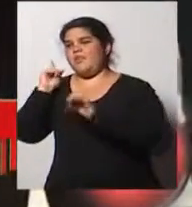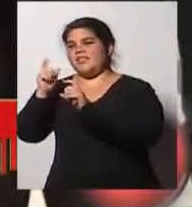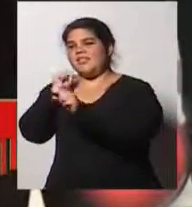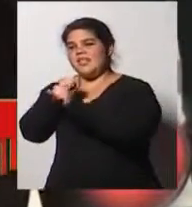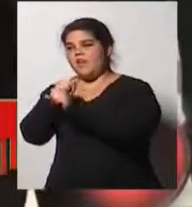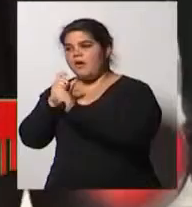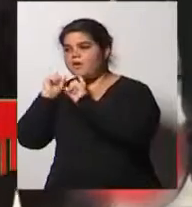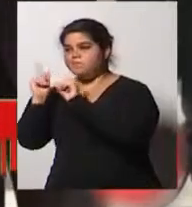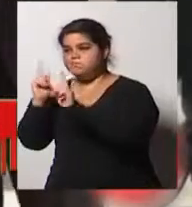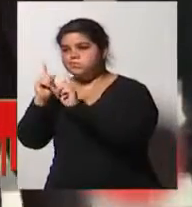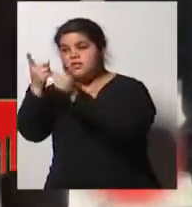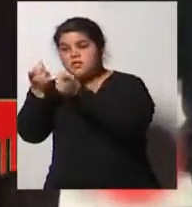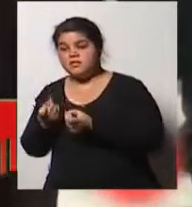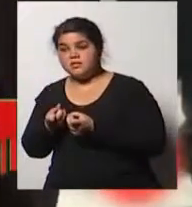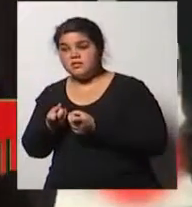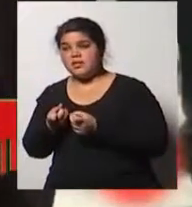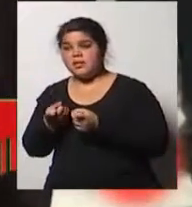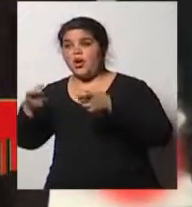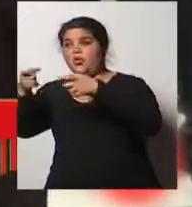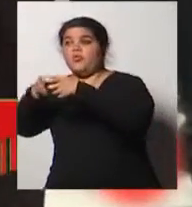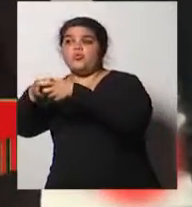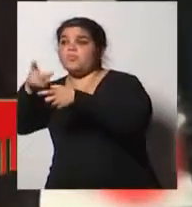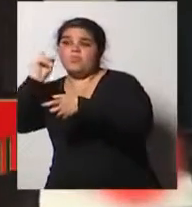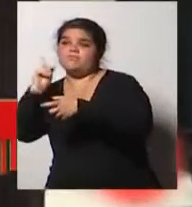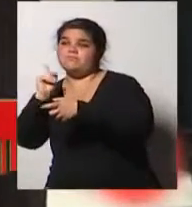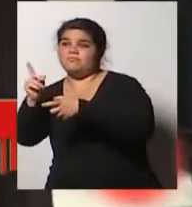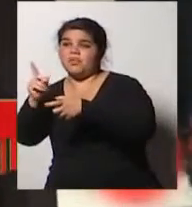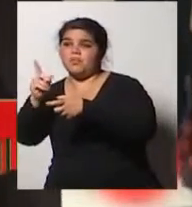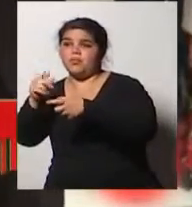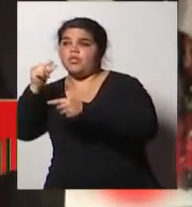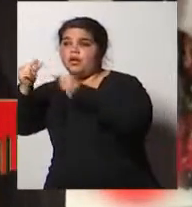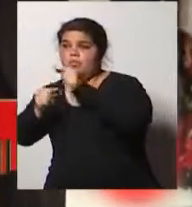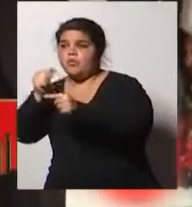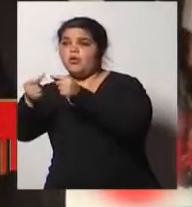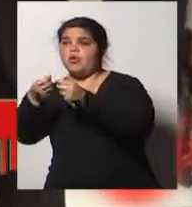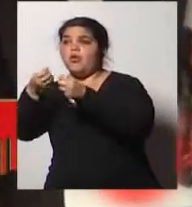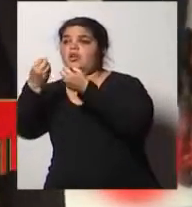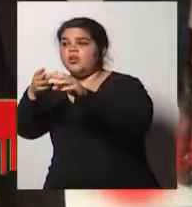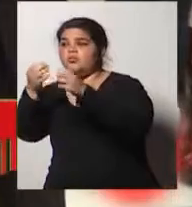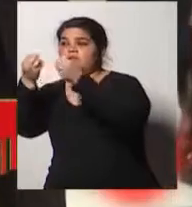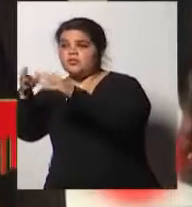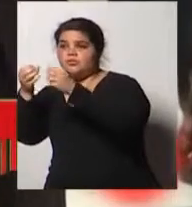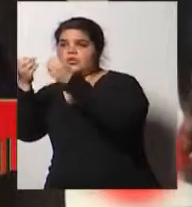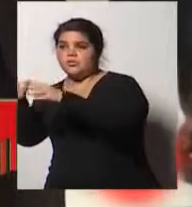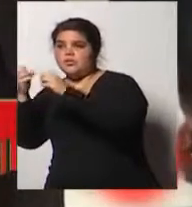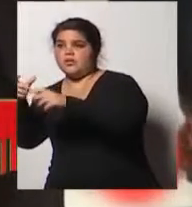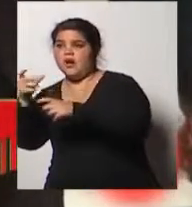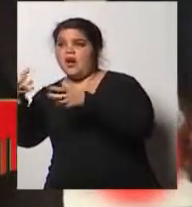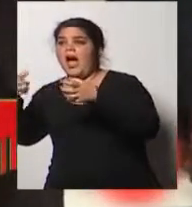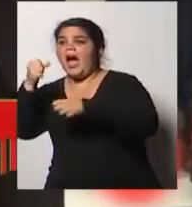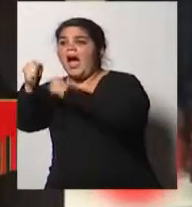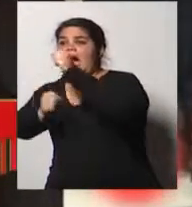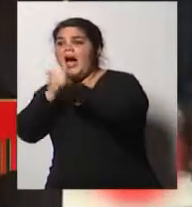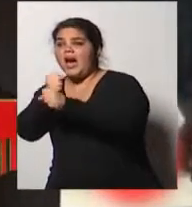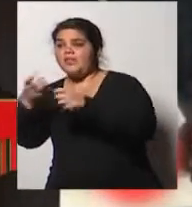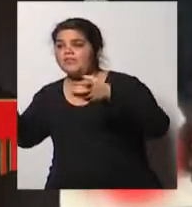no podían disminuirse, sino que había que ir gradualmente esperando las renuncias hasta llegar al número de 5.